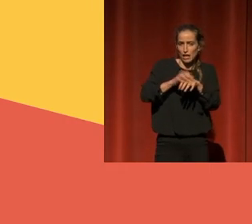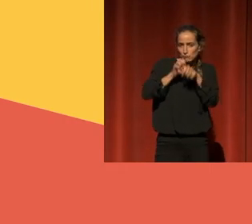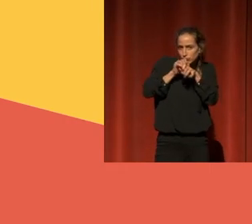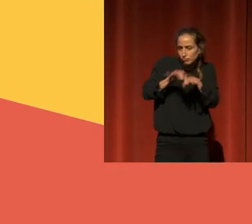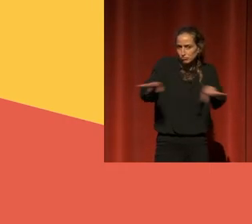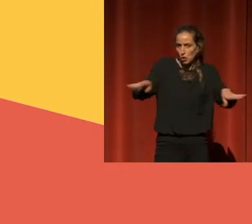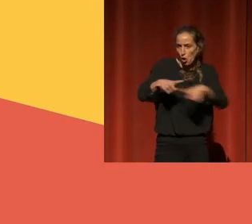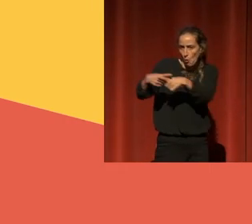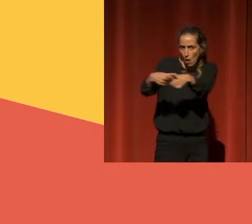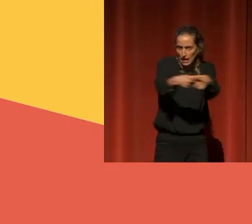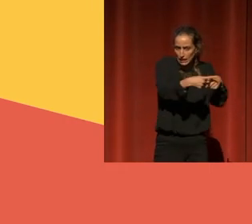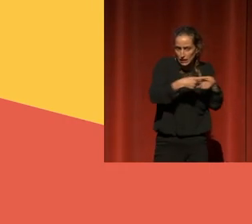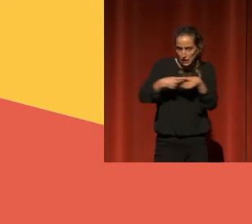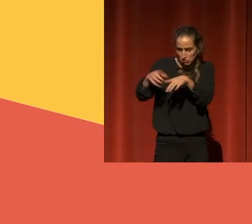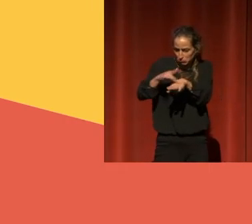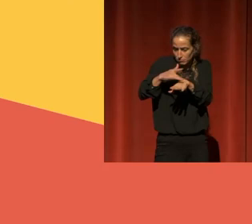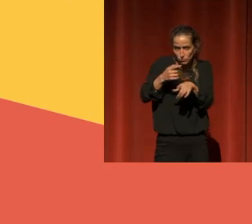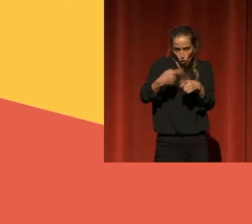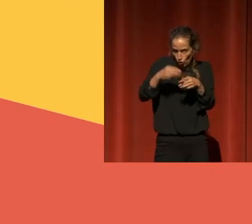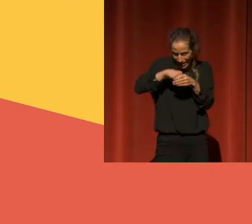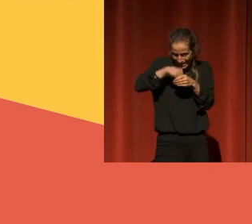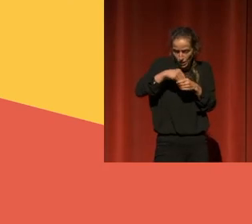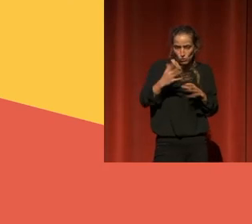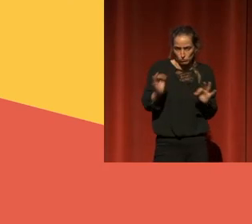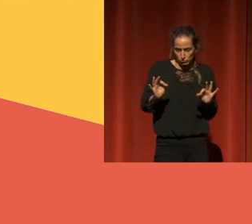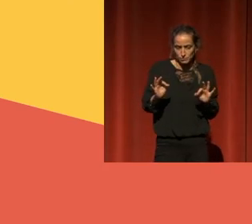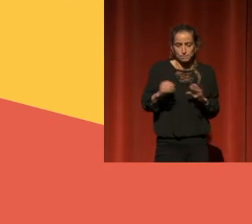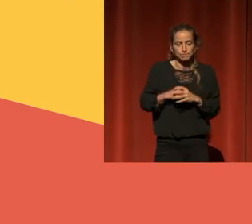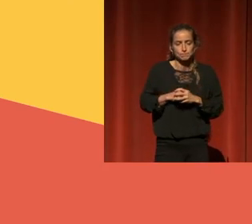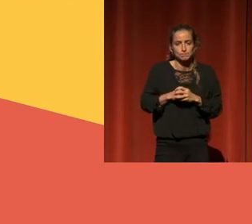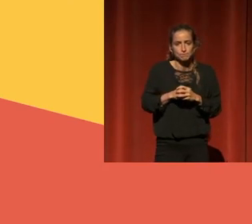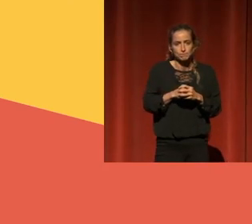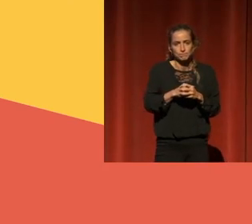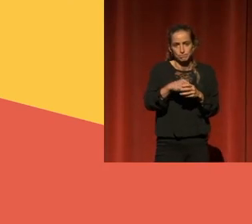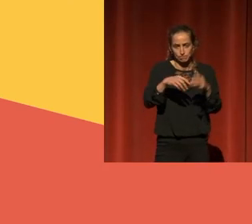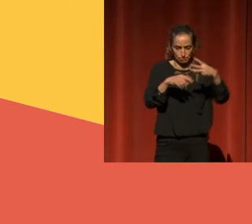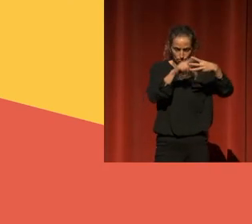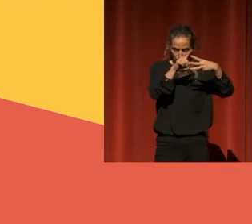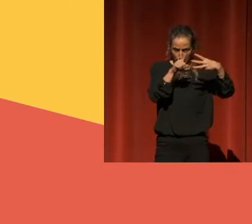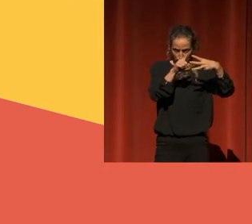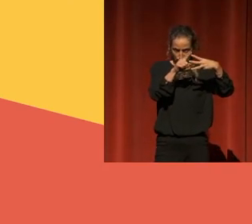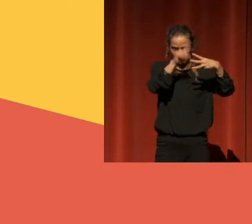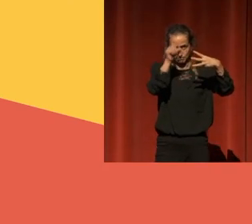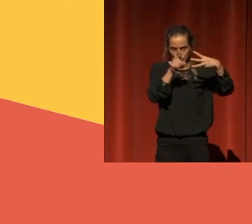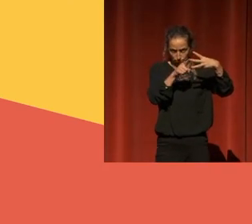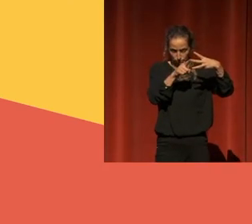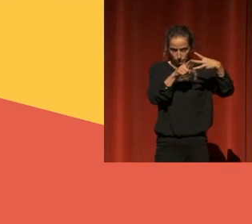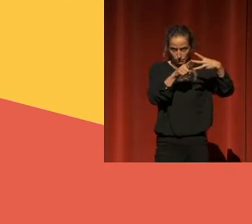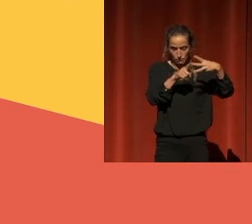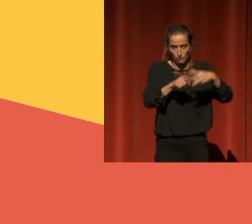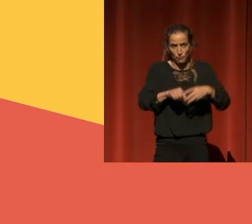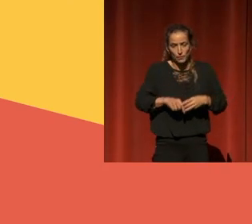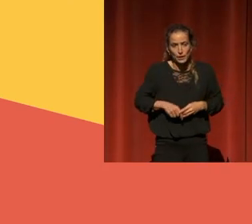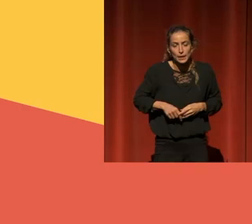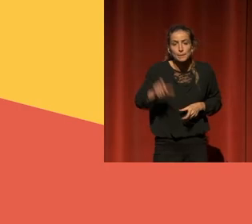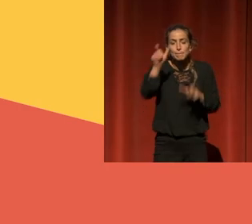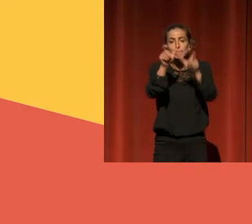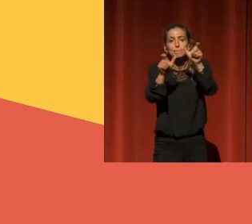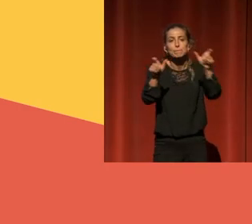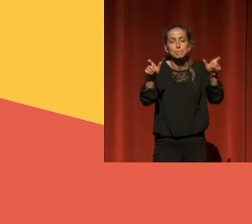digital la segunda propuesta es eh hacer una llamada al personal de la